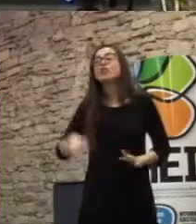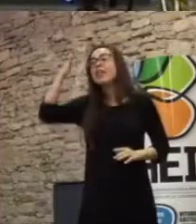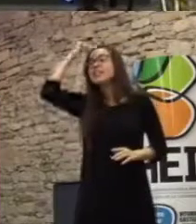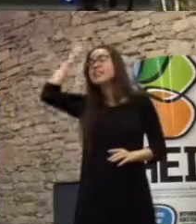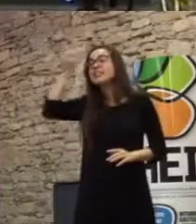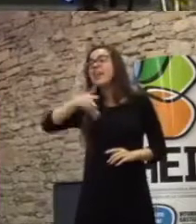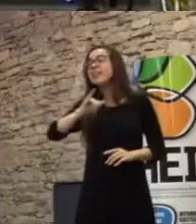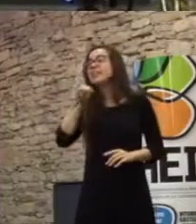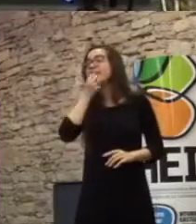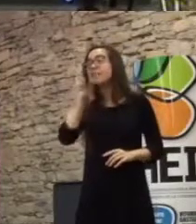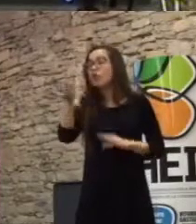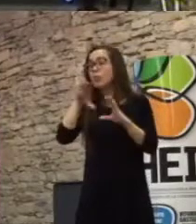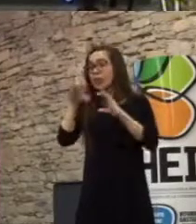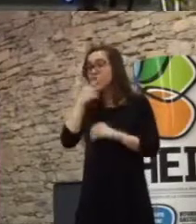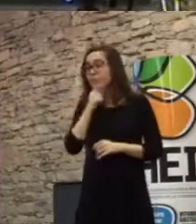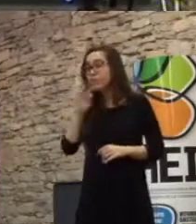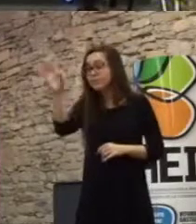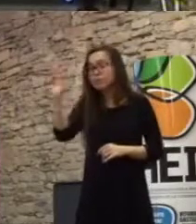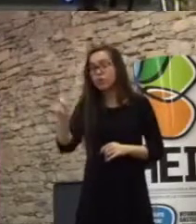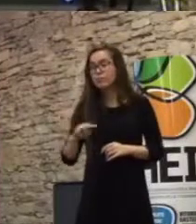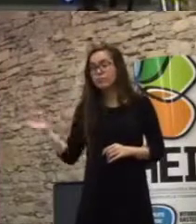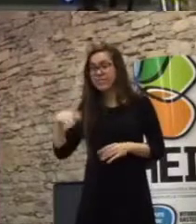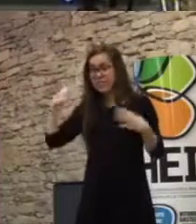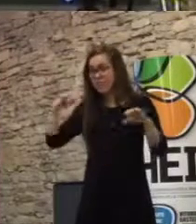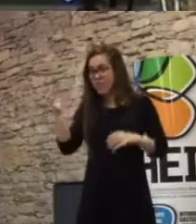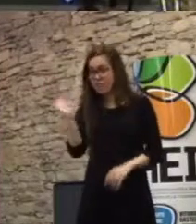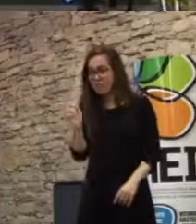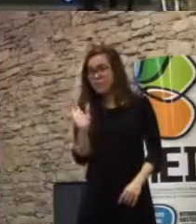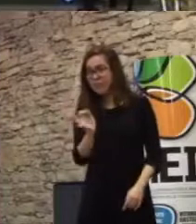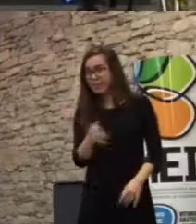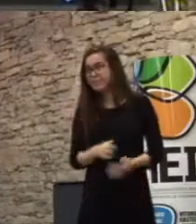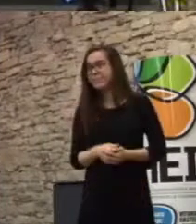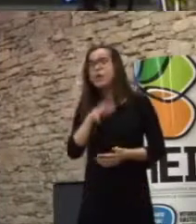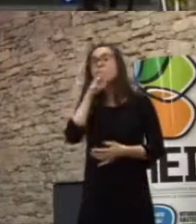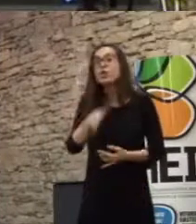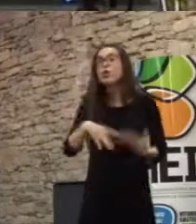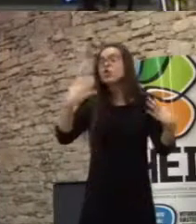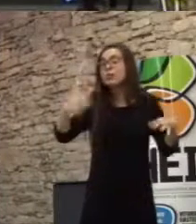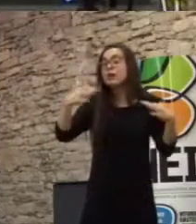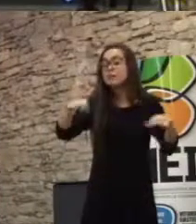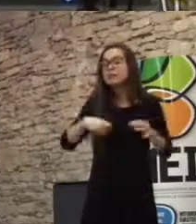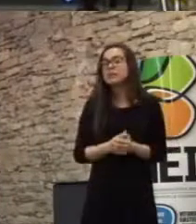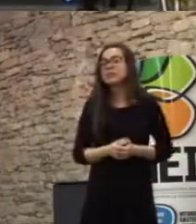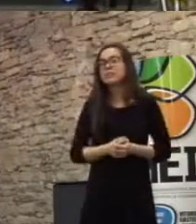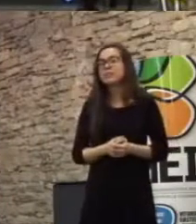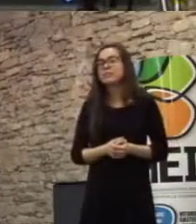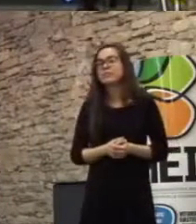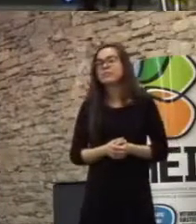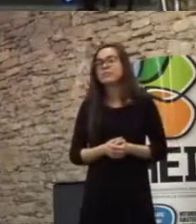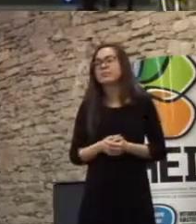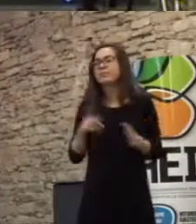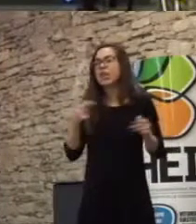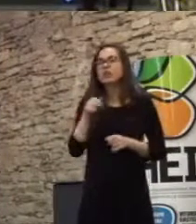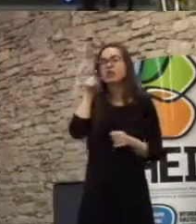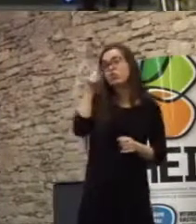es tan fácil la comunicación sencilla no no porque porque normalmente eligen otra parte del mundo que tú no has